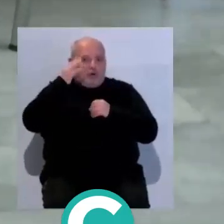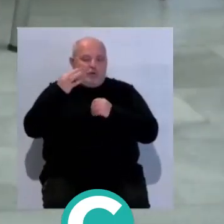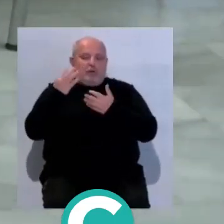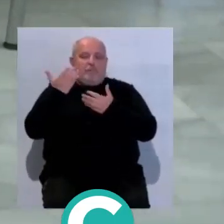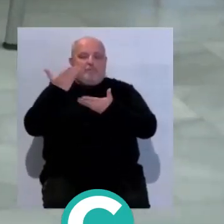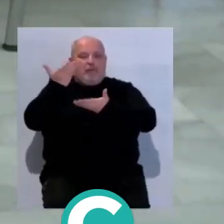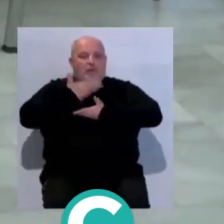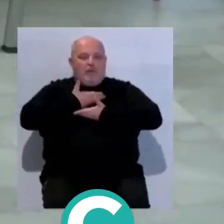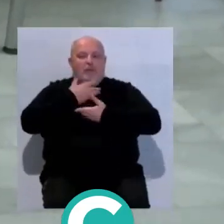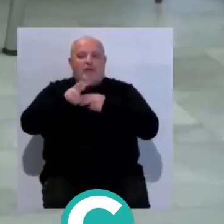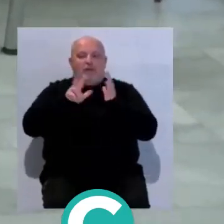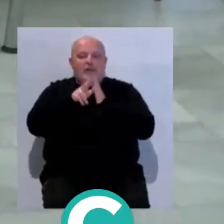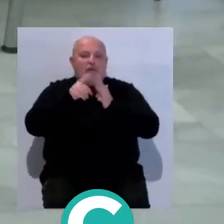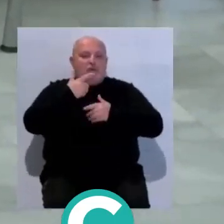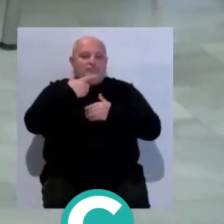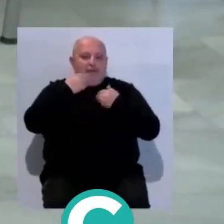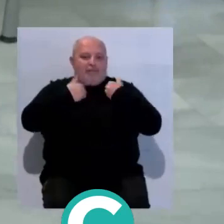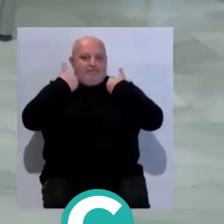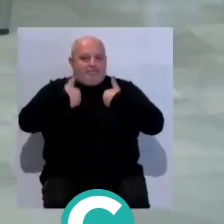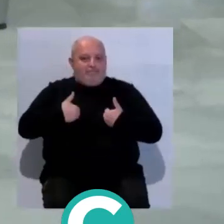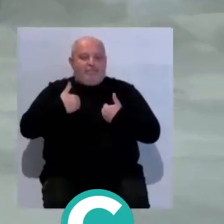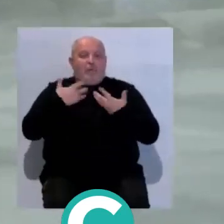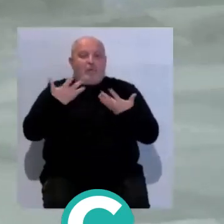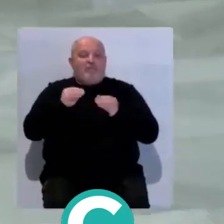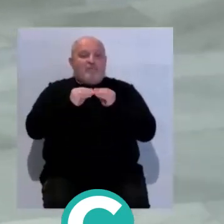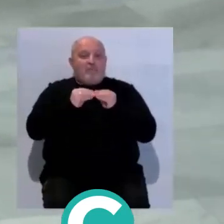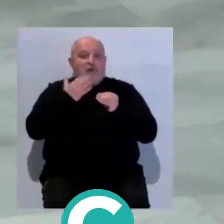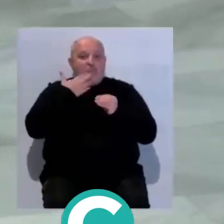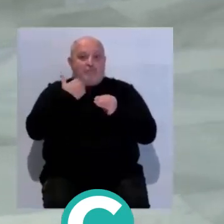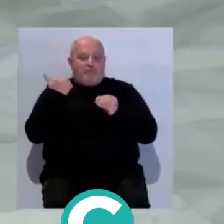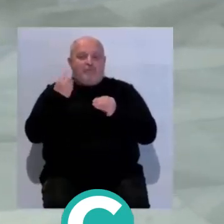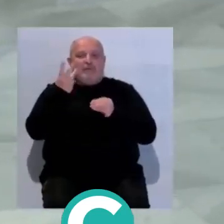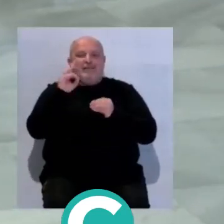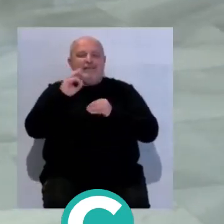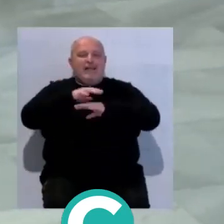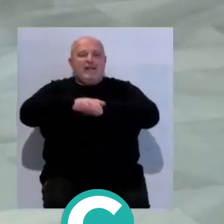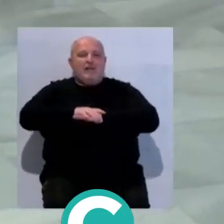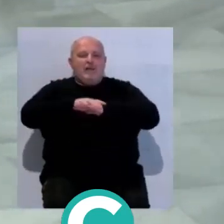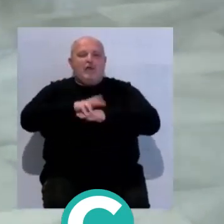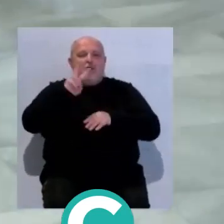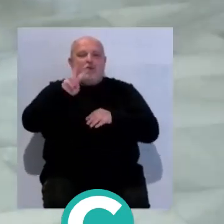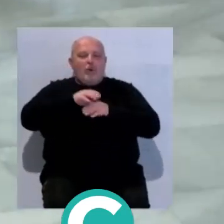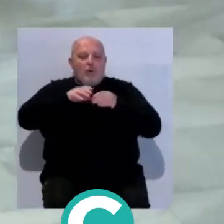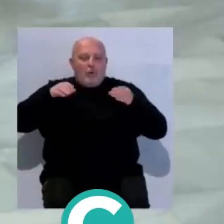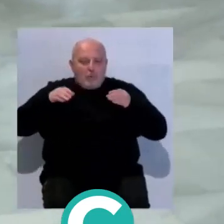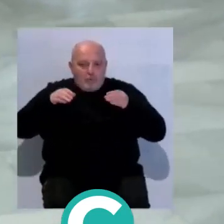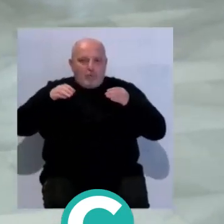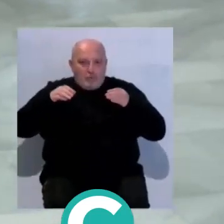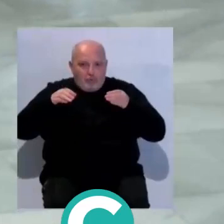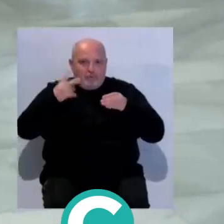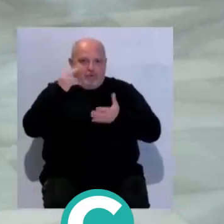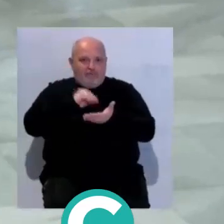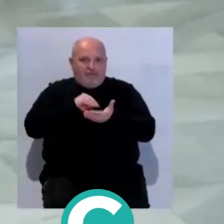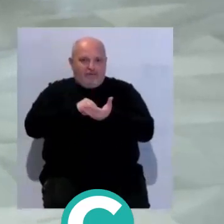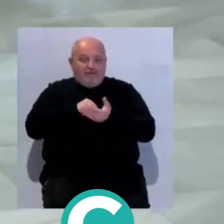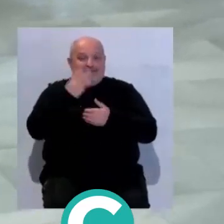y directamente empezaríamos la RCP. ¿Cuál es el procedimiento? 30 compresiones, 2 insuflaciones. Las 2 insuflaciones no